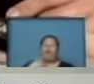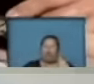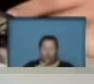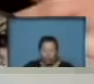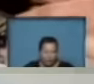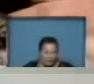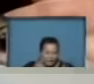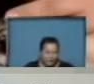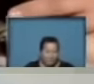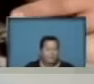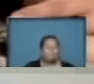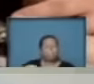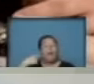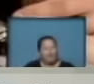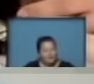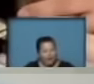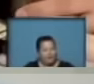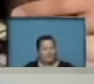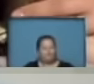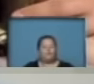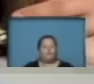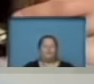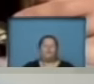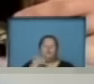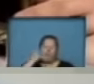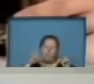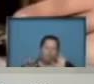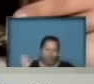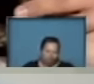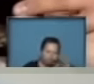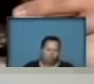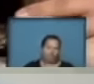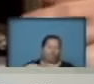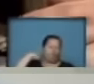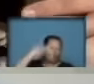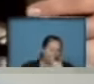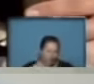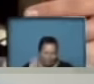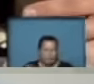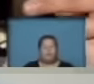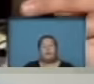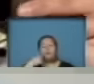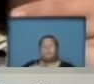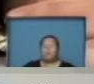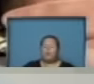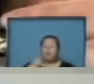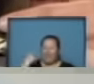tema, al día siguiente, después de haber marchado la gente y lo que lograron hacerlo, me preguntaba